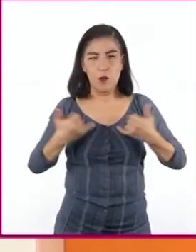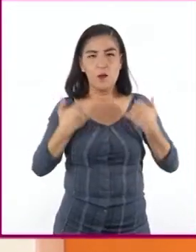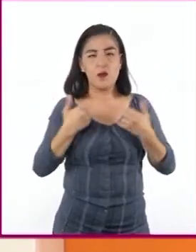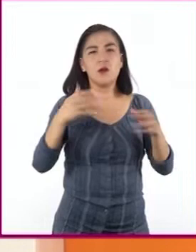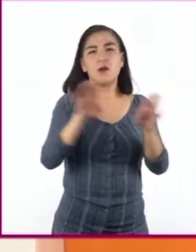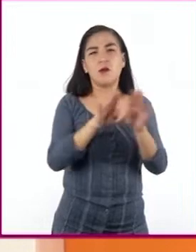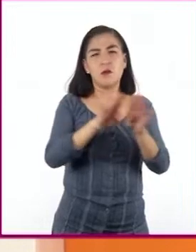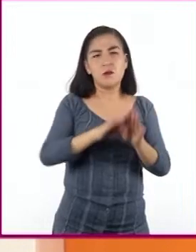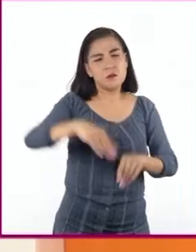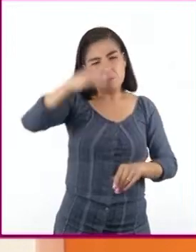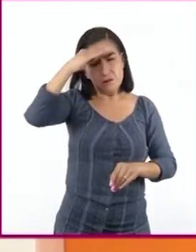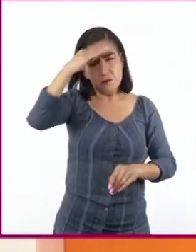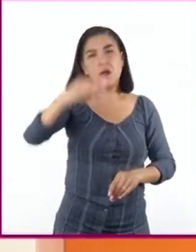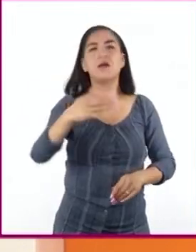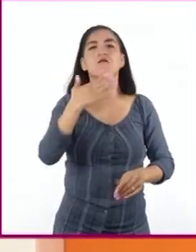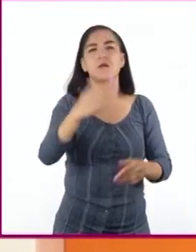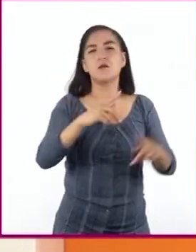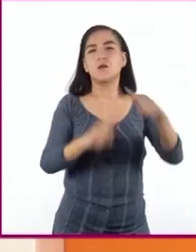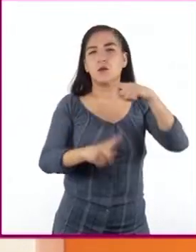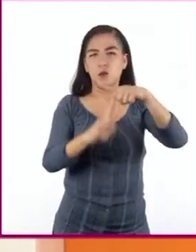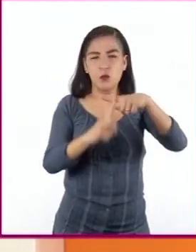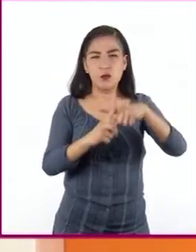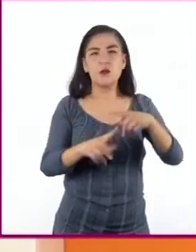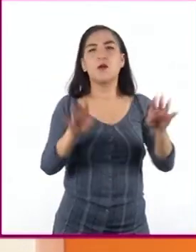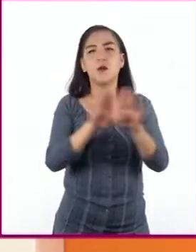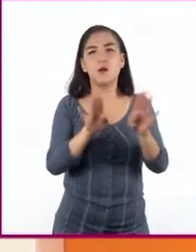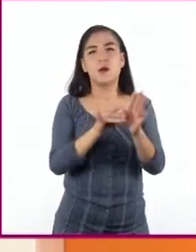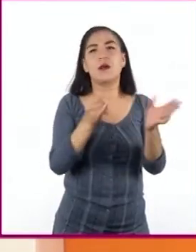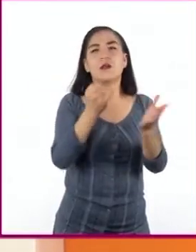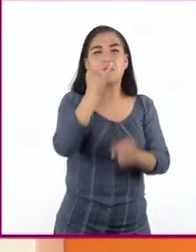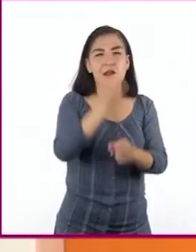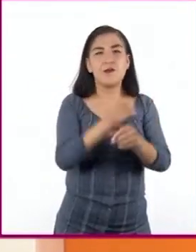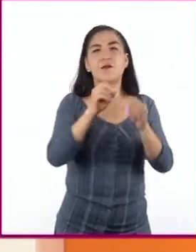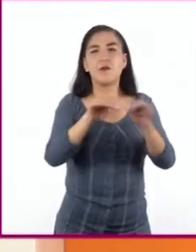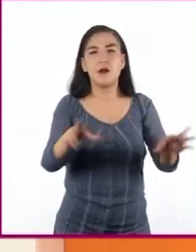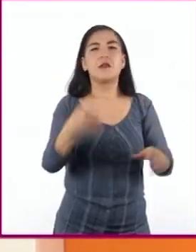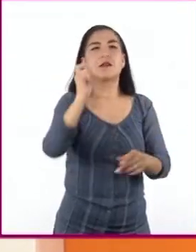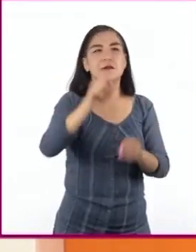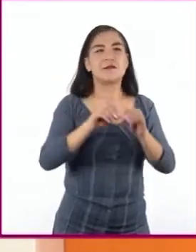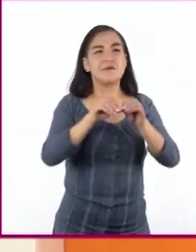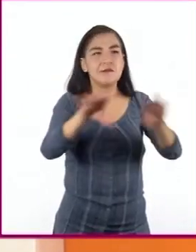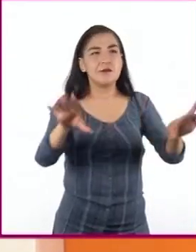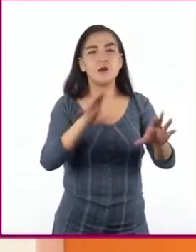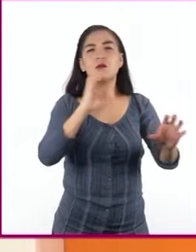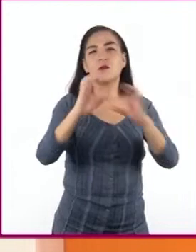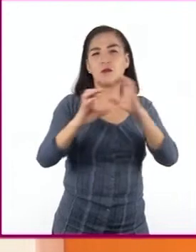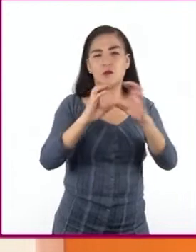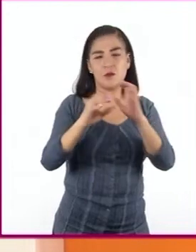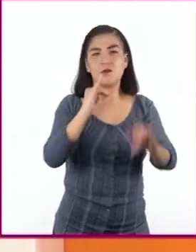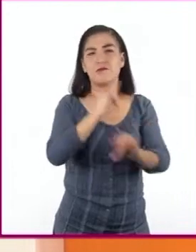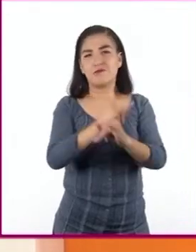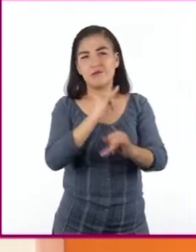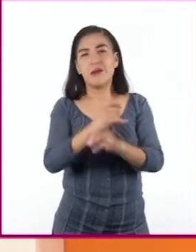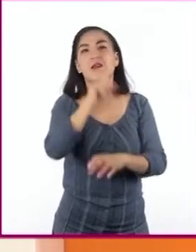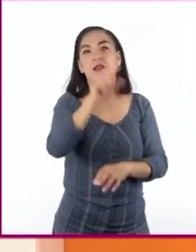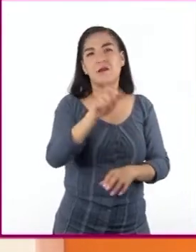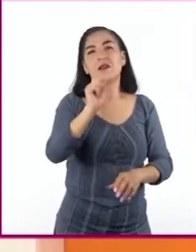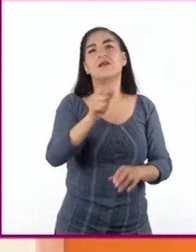postura crítica ante la difusión de información proveniente de los medios de comunicación y las redes